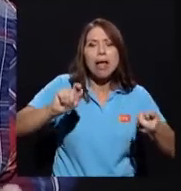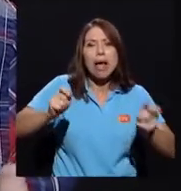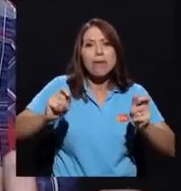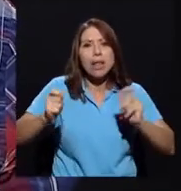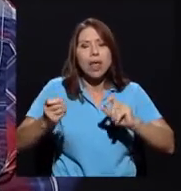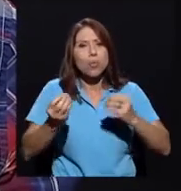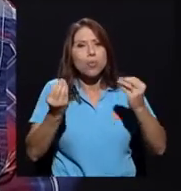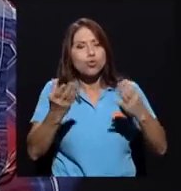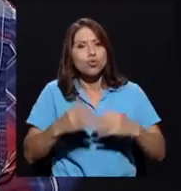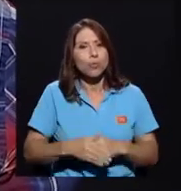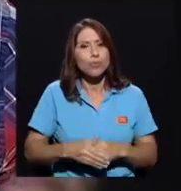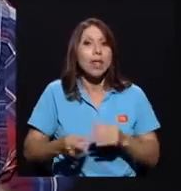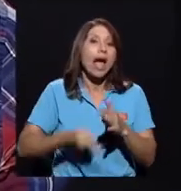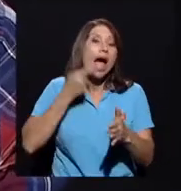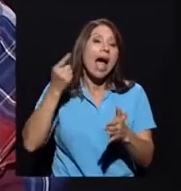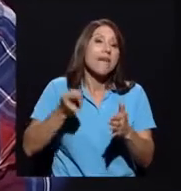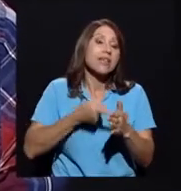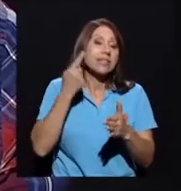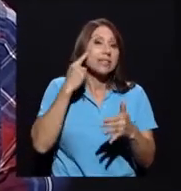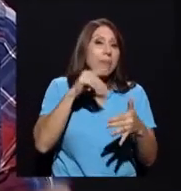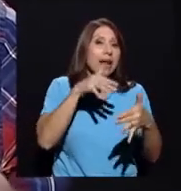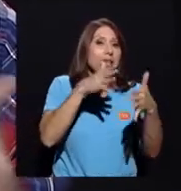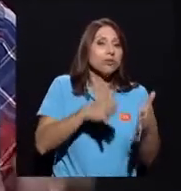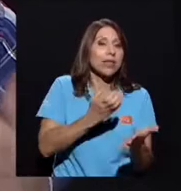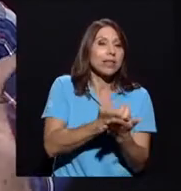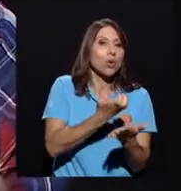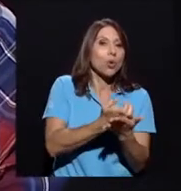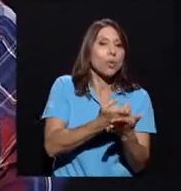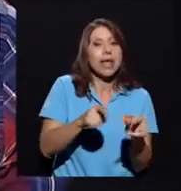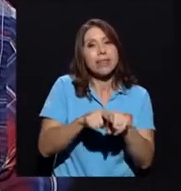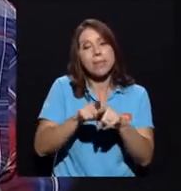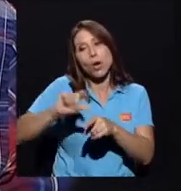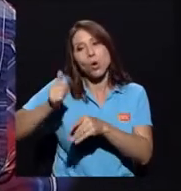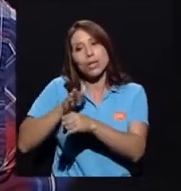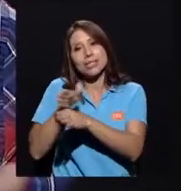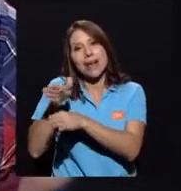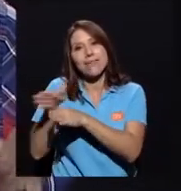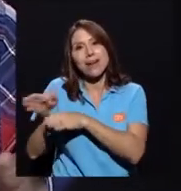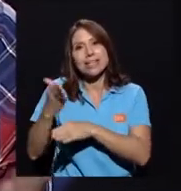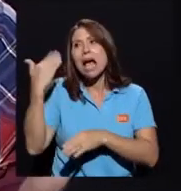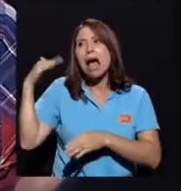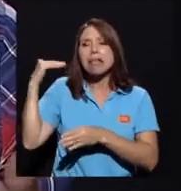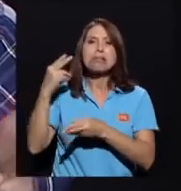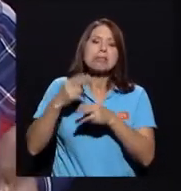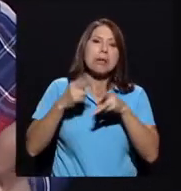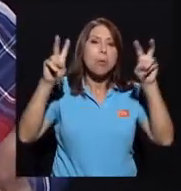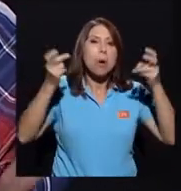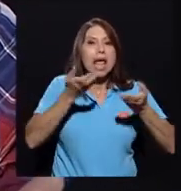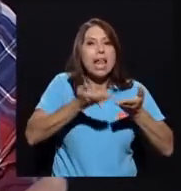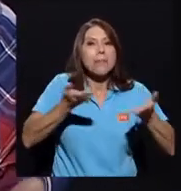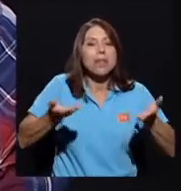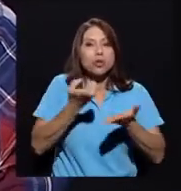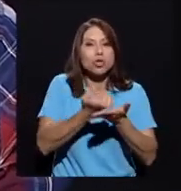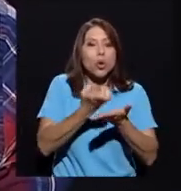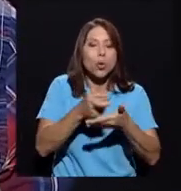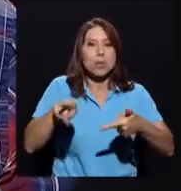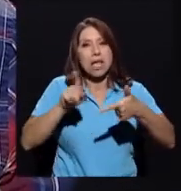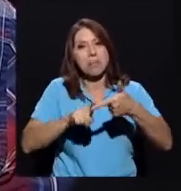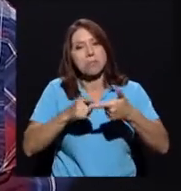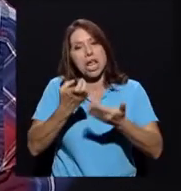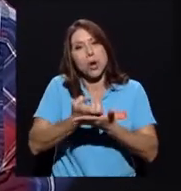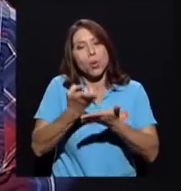para los estudiantes de economía y para los de otros carreras otras veces se llamó elementos de economía se llama economía general